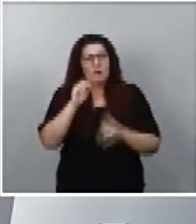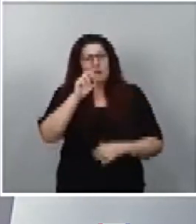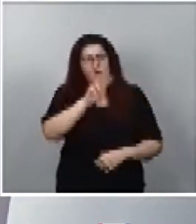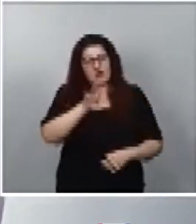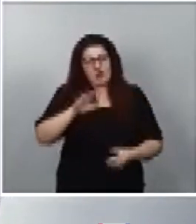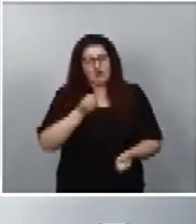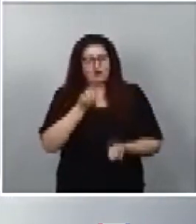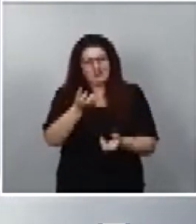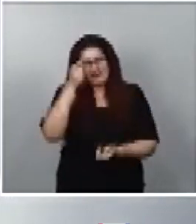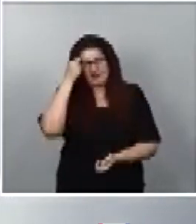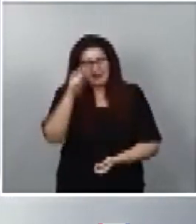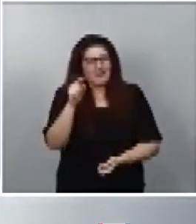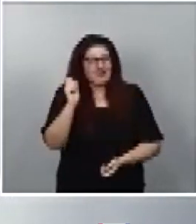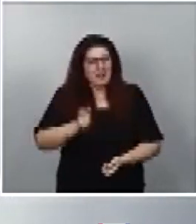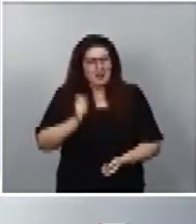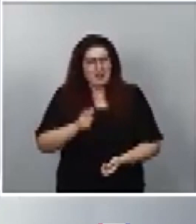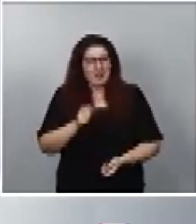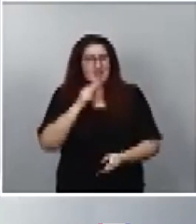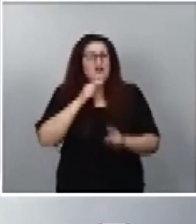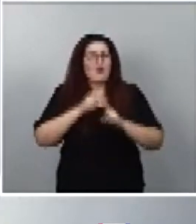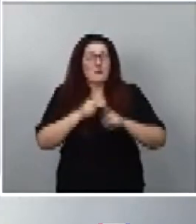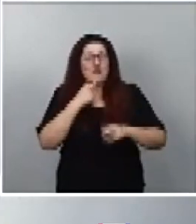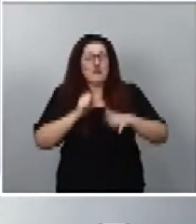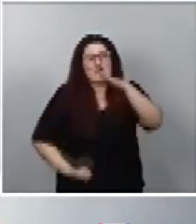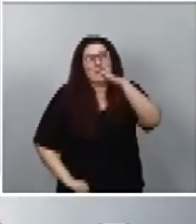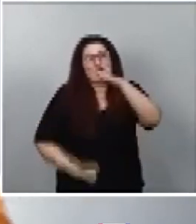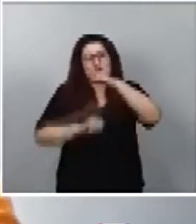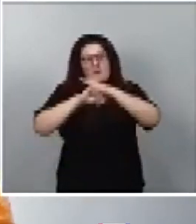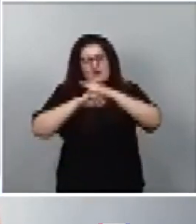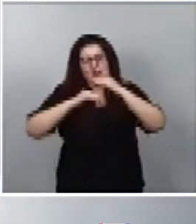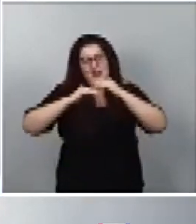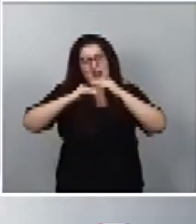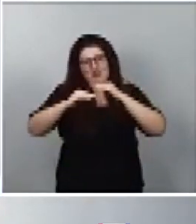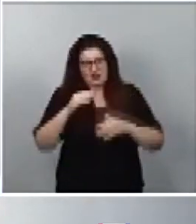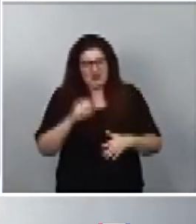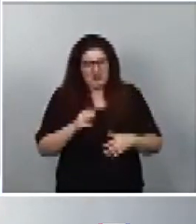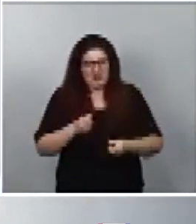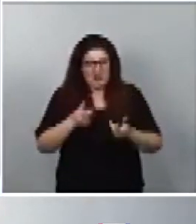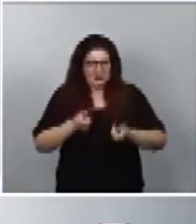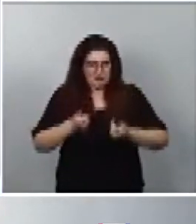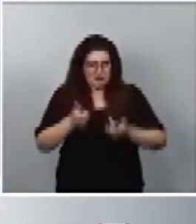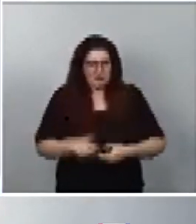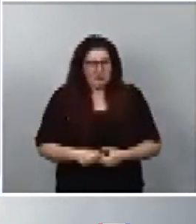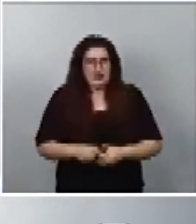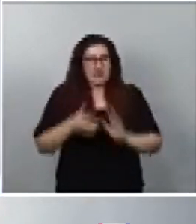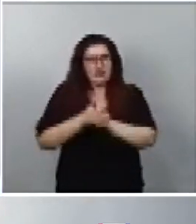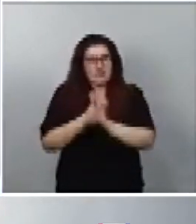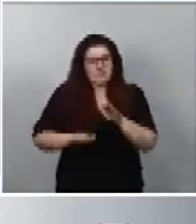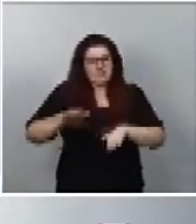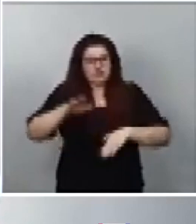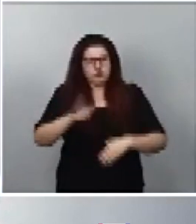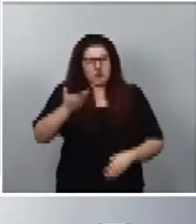conocido como ustedes habitualmente manejan como techo de gasto de esta forma damos un paso decisivo en el camino de